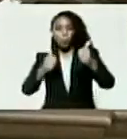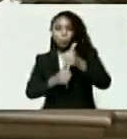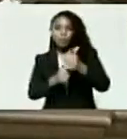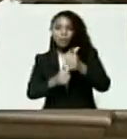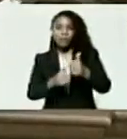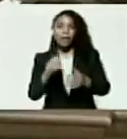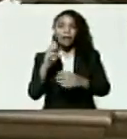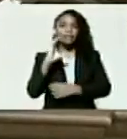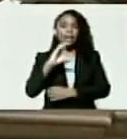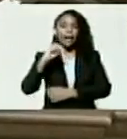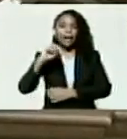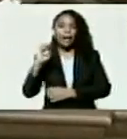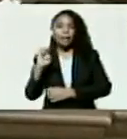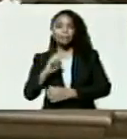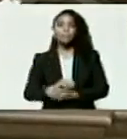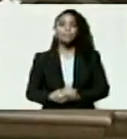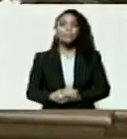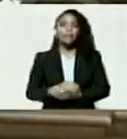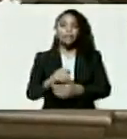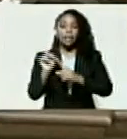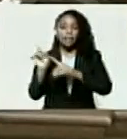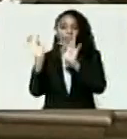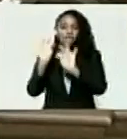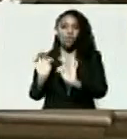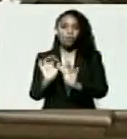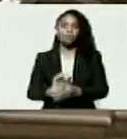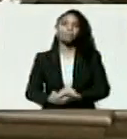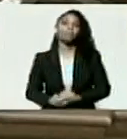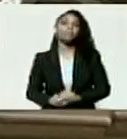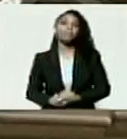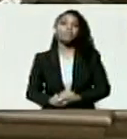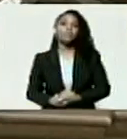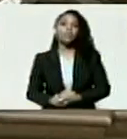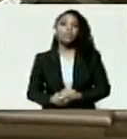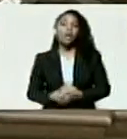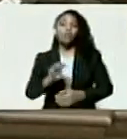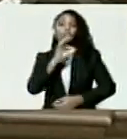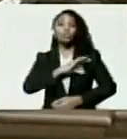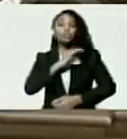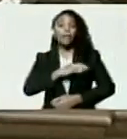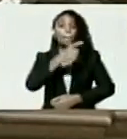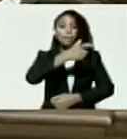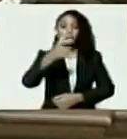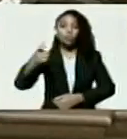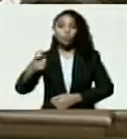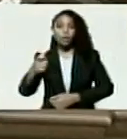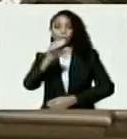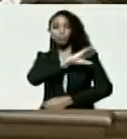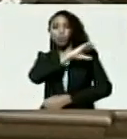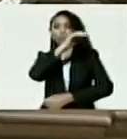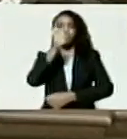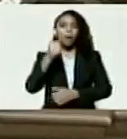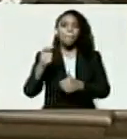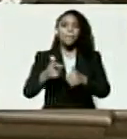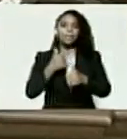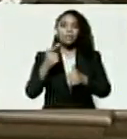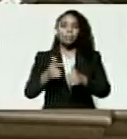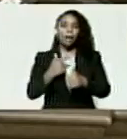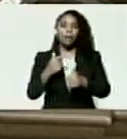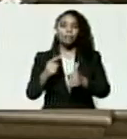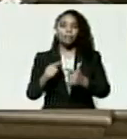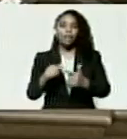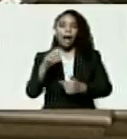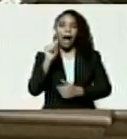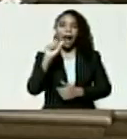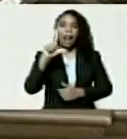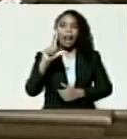Consejo Nacional Electoral de la siguiente manera. Por la sociedad civil, rectoras y rectores principales,